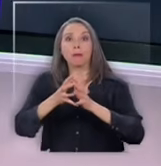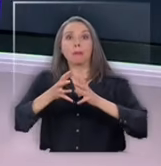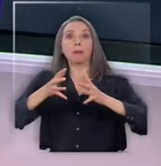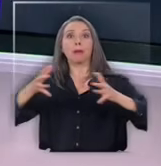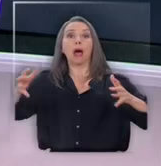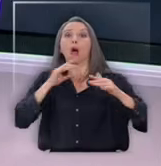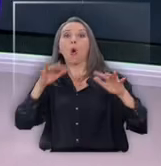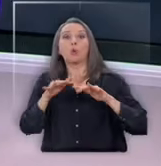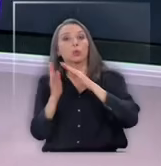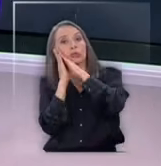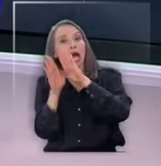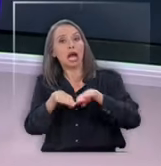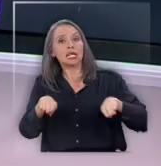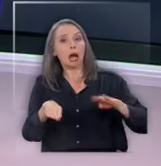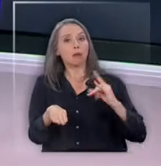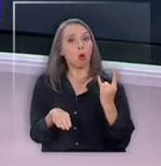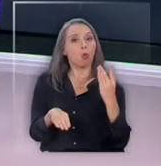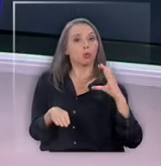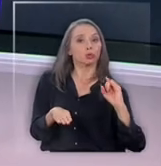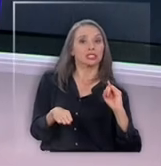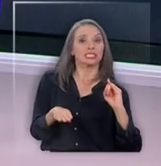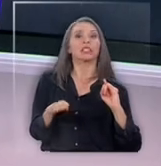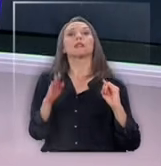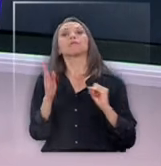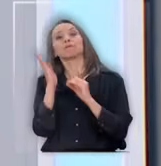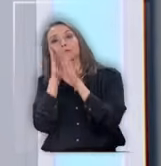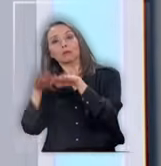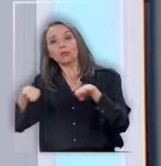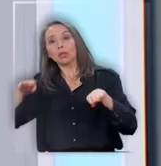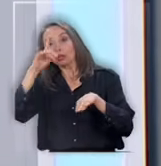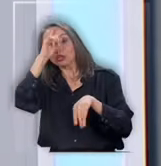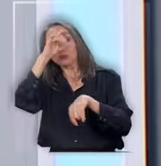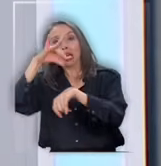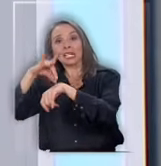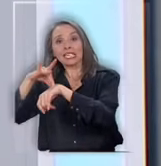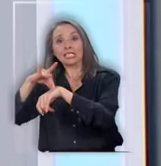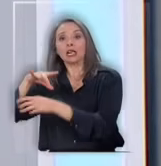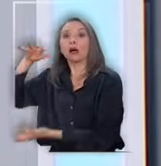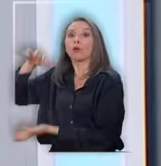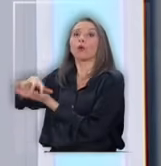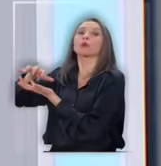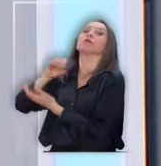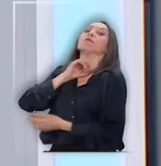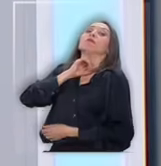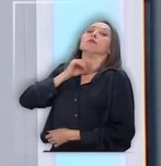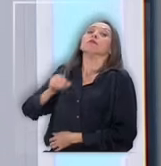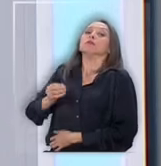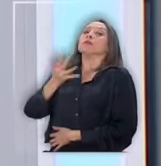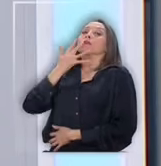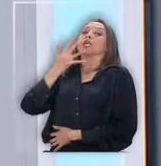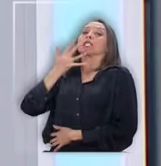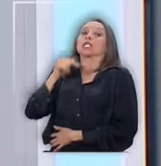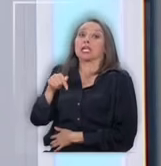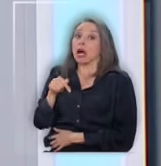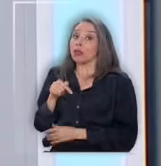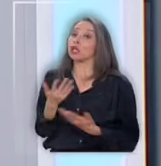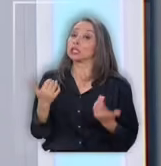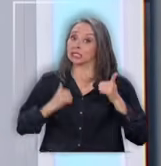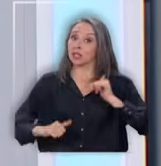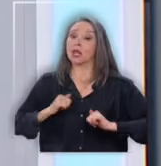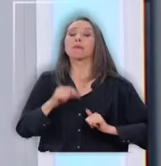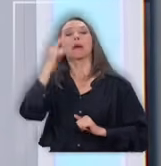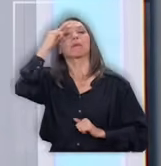de las ocupaciones de camas uci y de camas con ventiladores mecánicos y eso es algo bastante dramático en lo cual no hay que ser